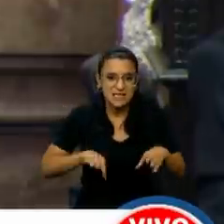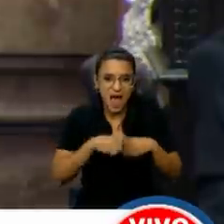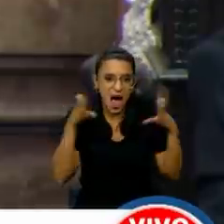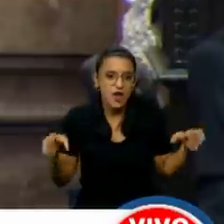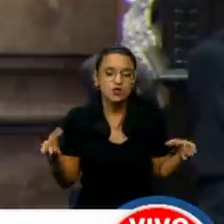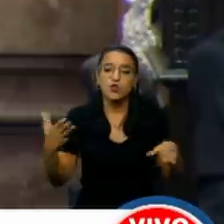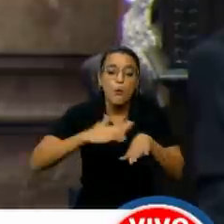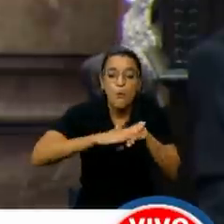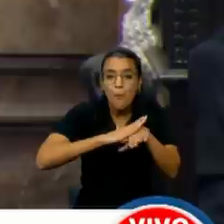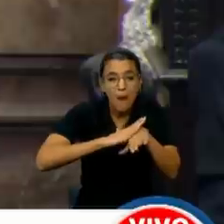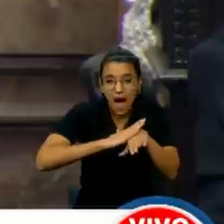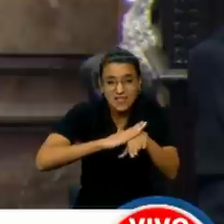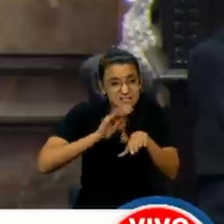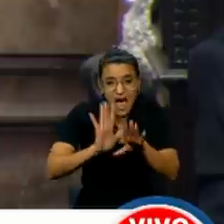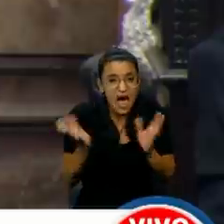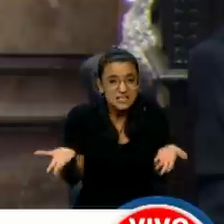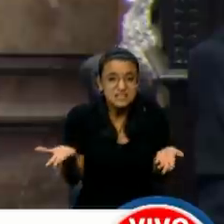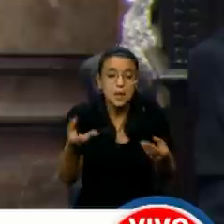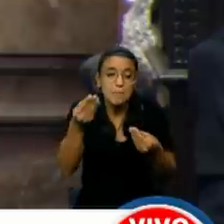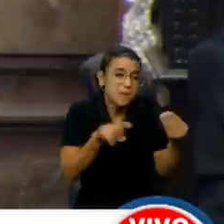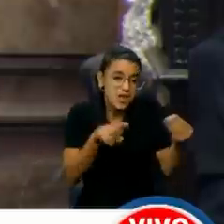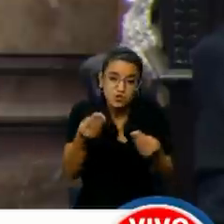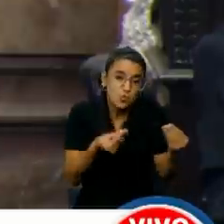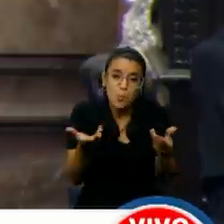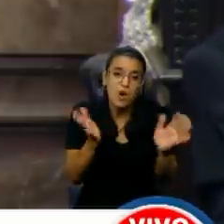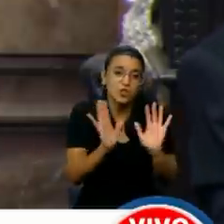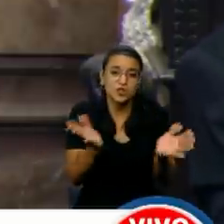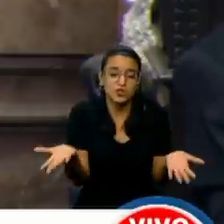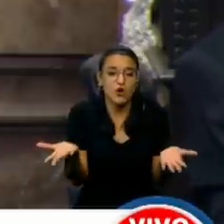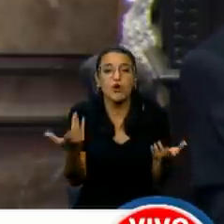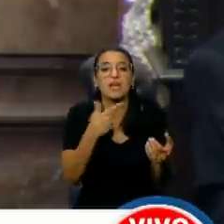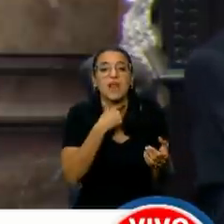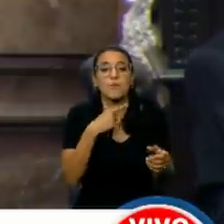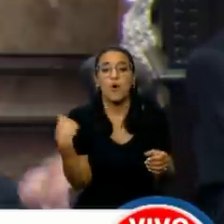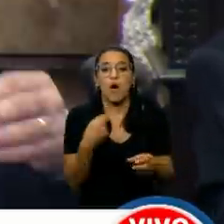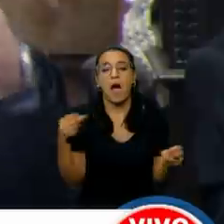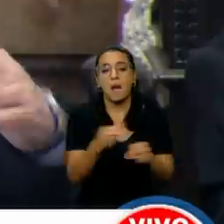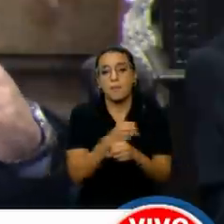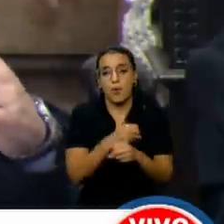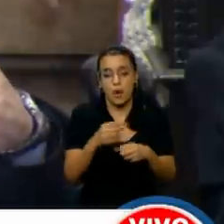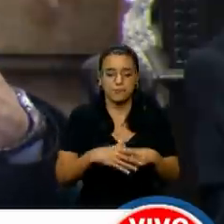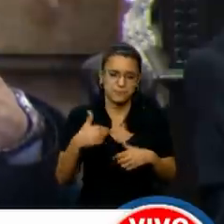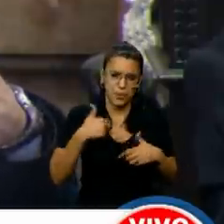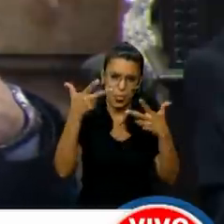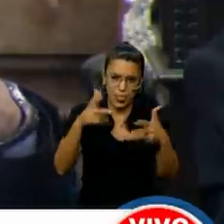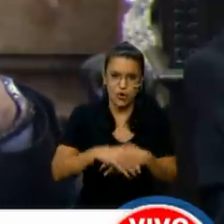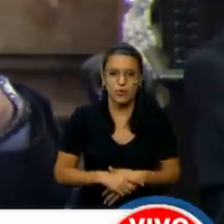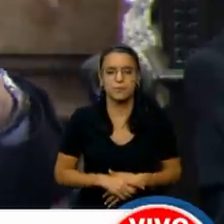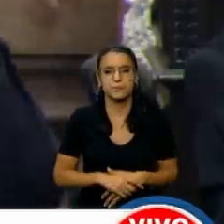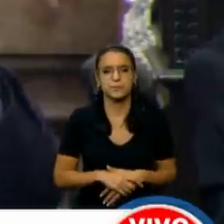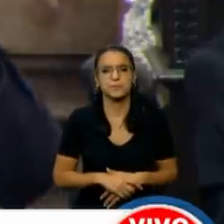es la base de cualquier presupuesto que quisiéramos aprobar y digo